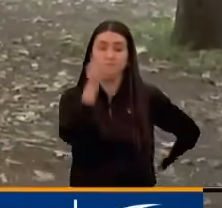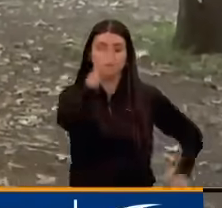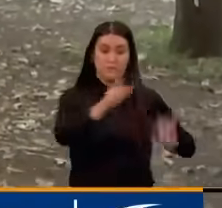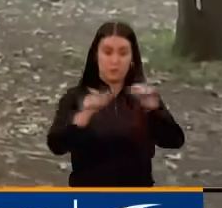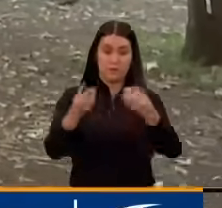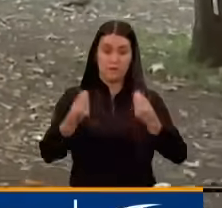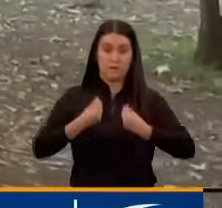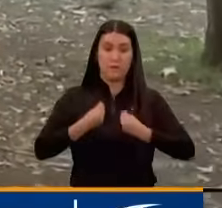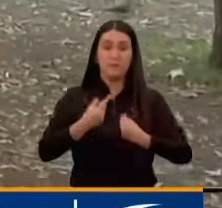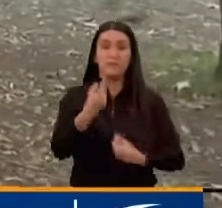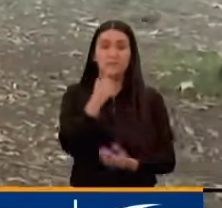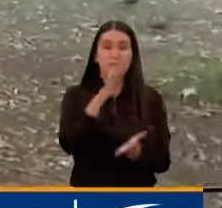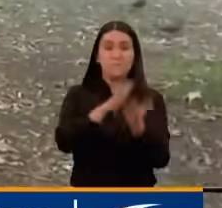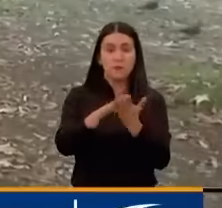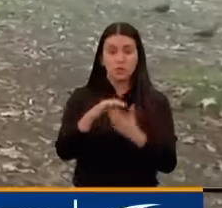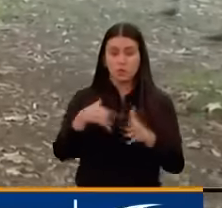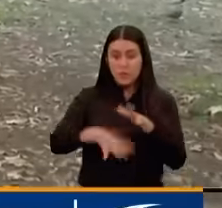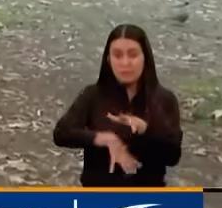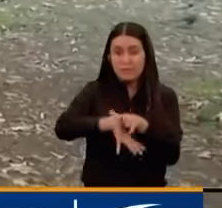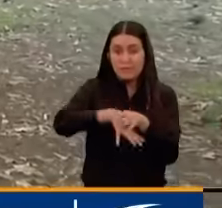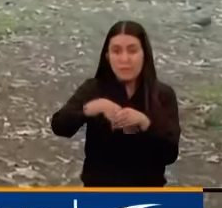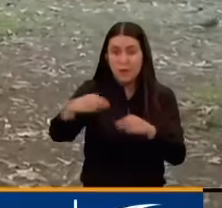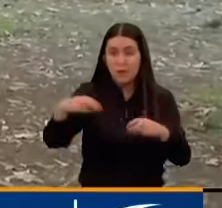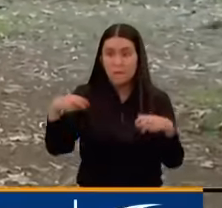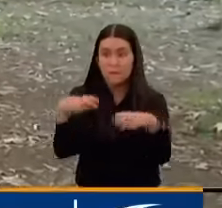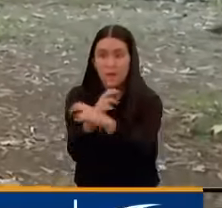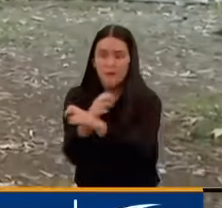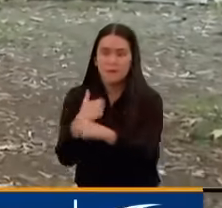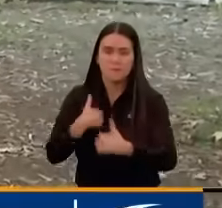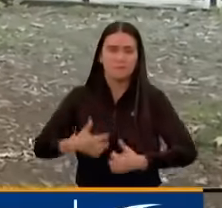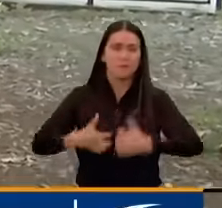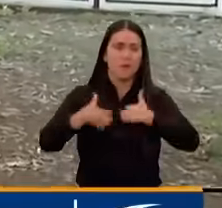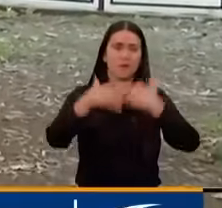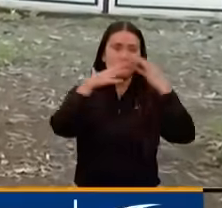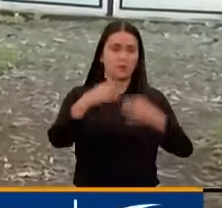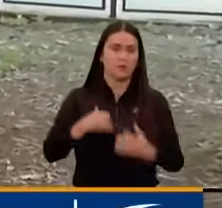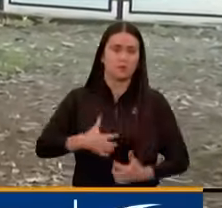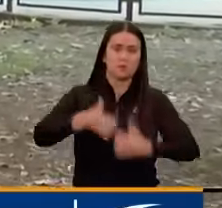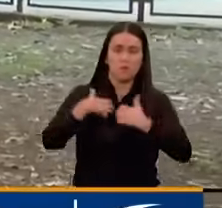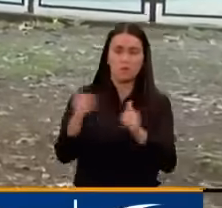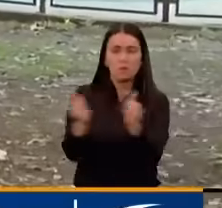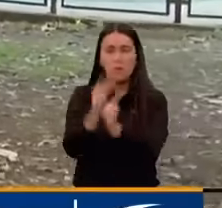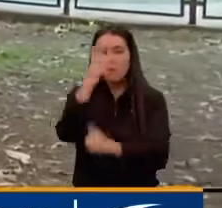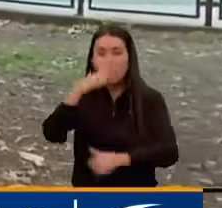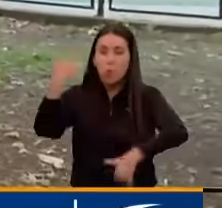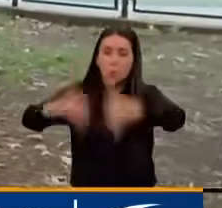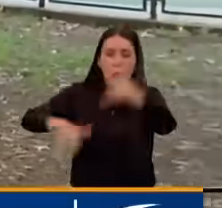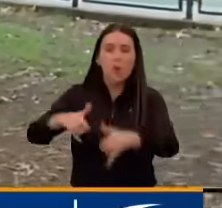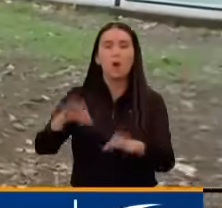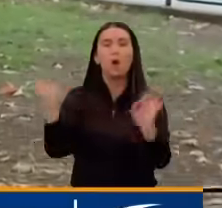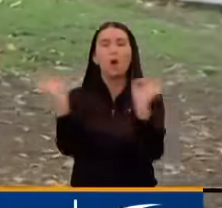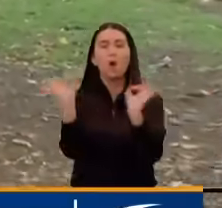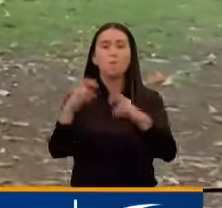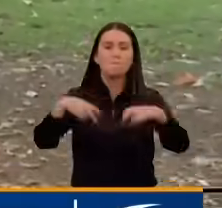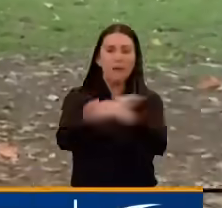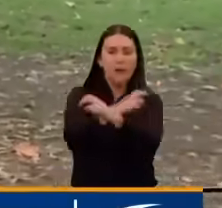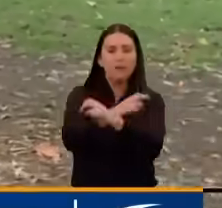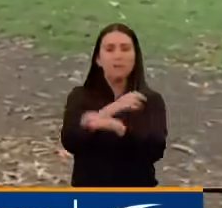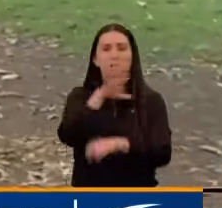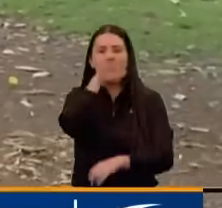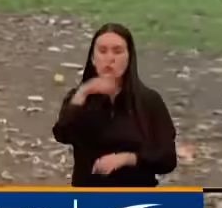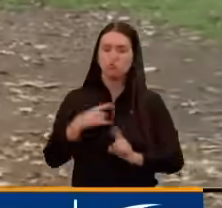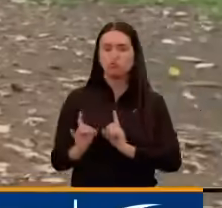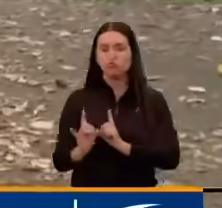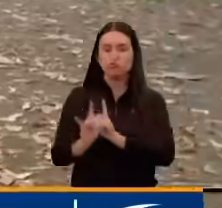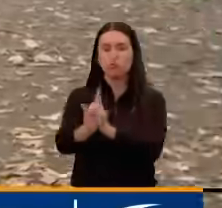en parques como este, en donde salen a jugar con sus pequeños hijos o también donde salen a pasear con sus mascotas. También las autoridades